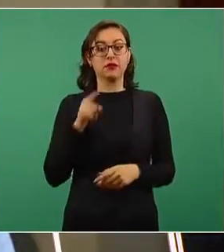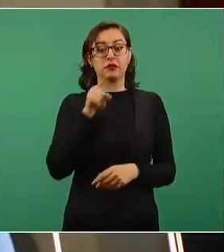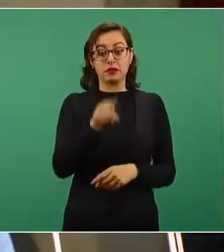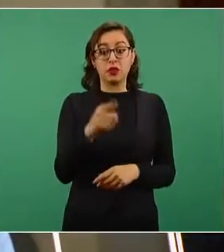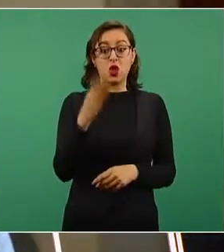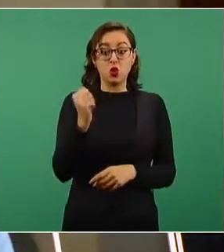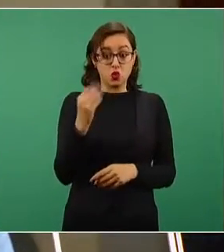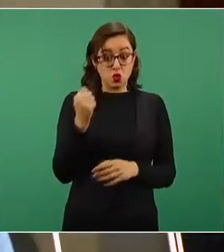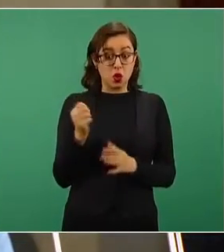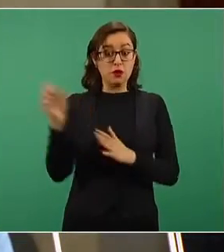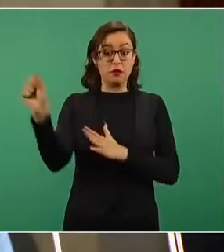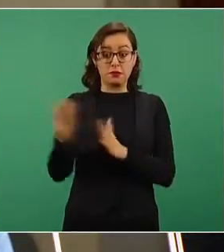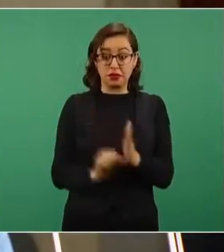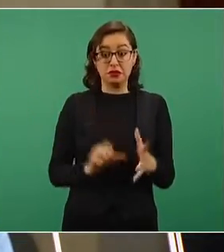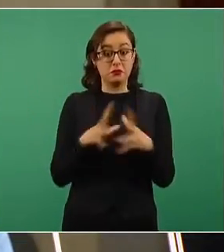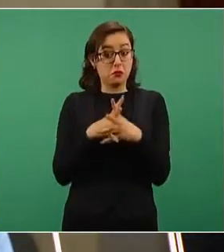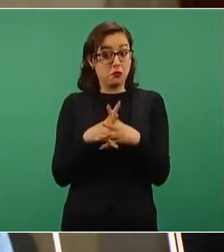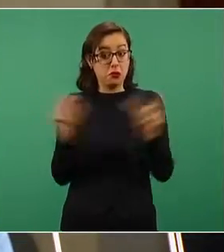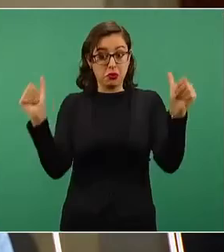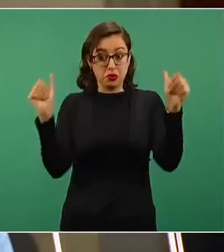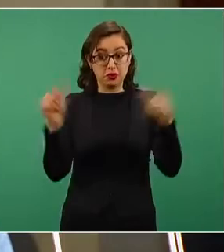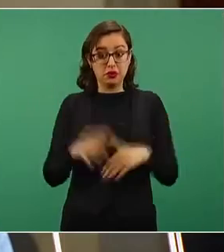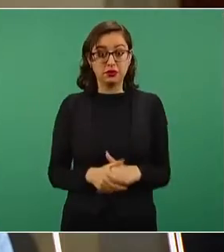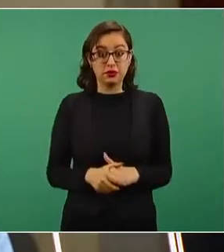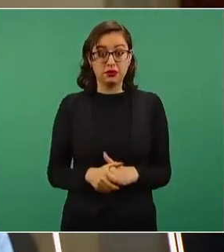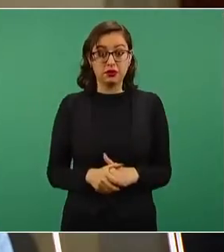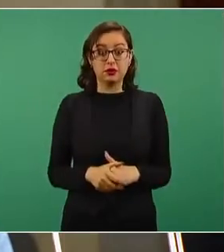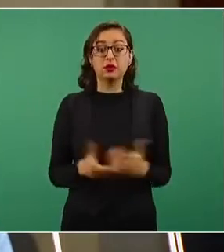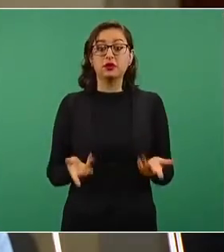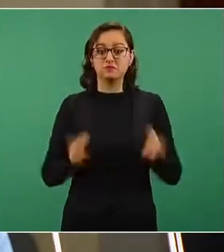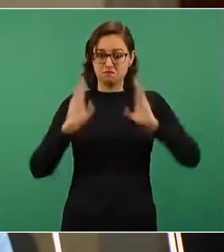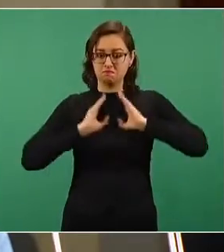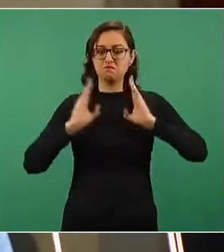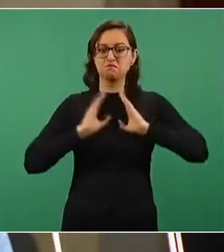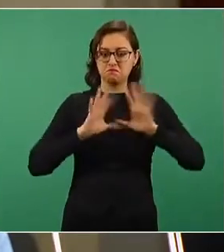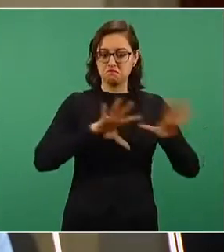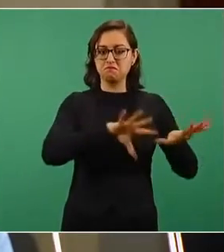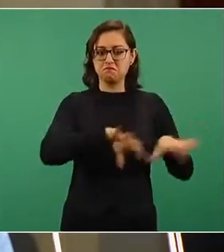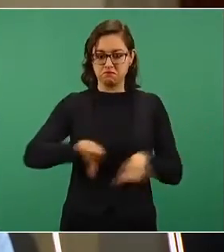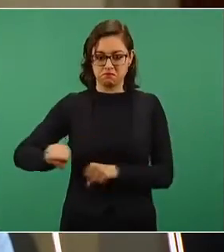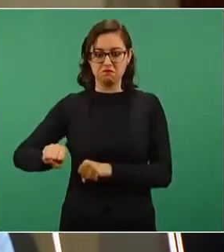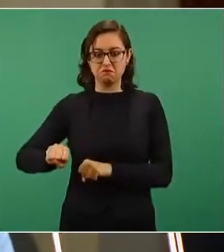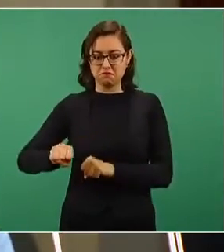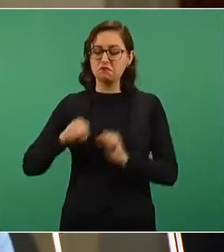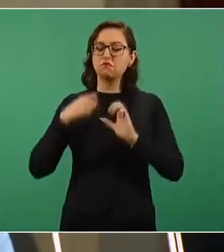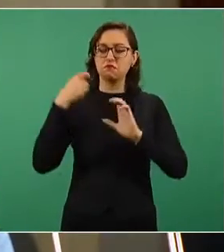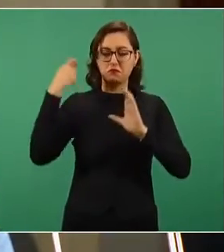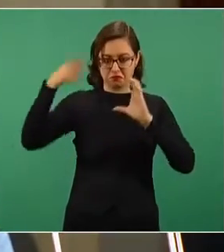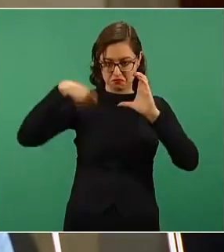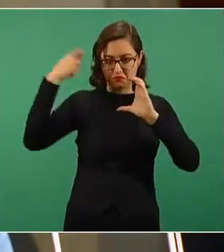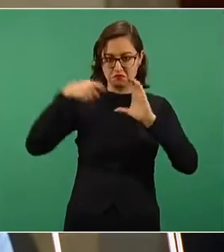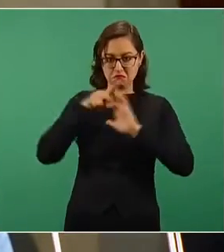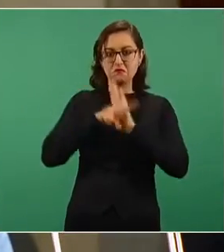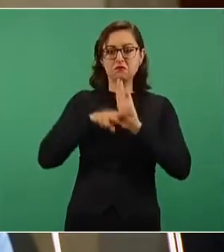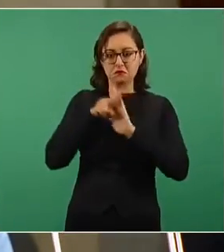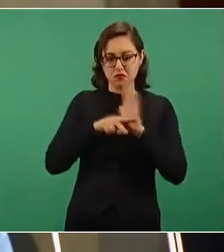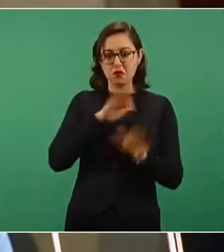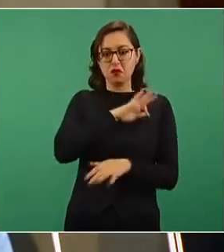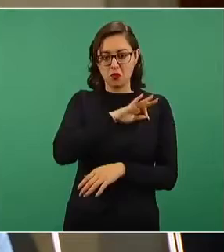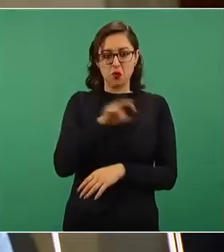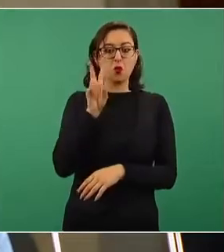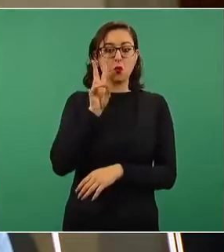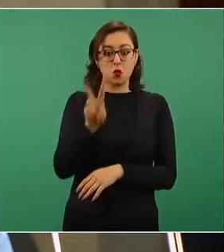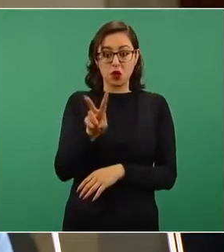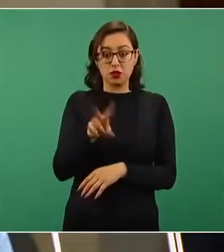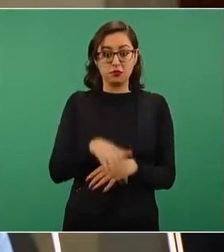tiene 9 meses sin aparecer y se lo llevó el ejército, como se demuestra en los videos. Y no,